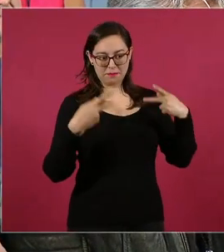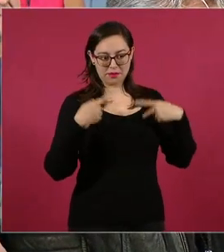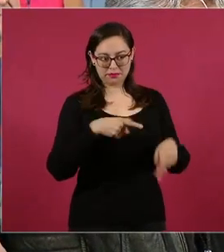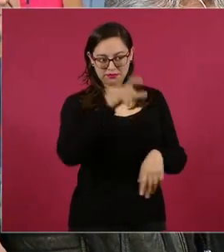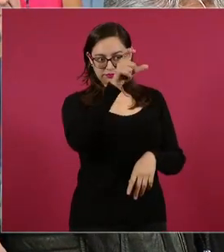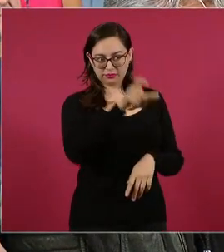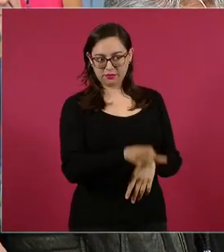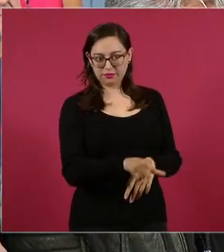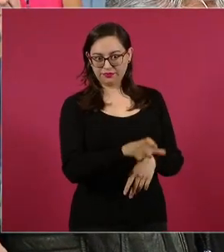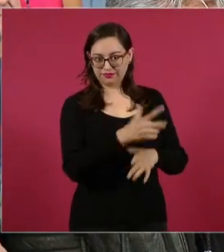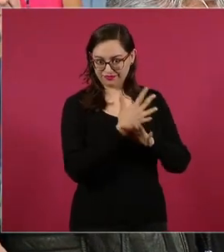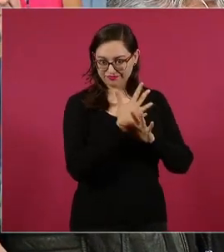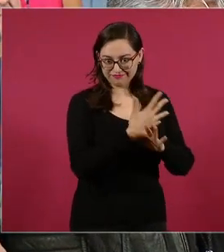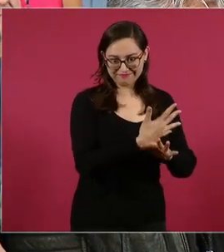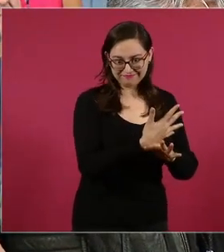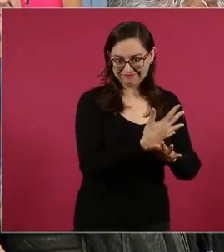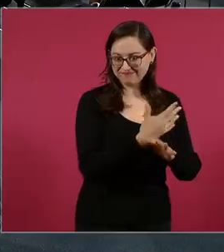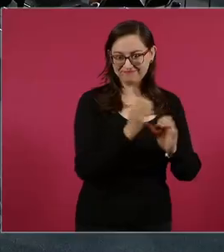elaborado, dicho,